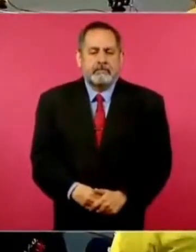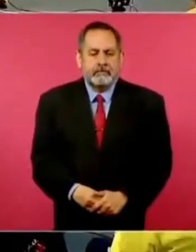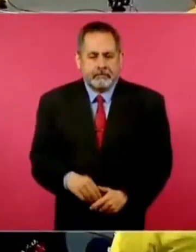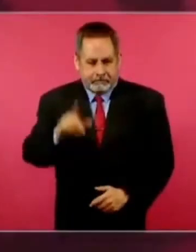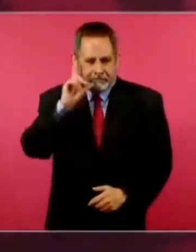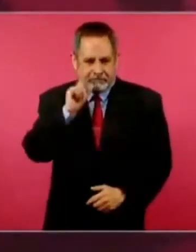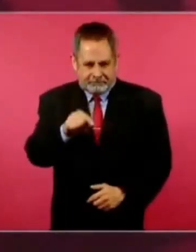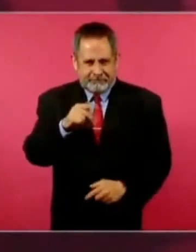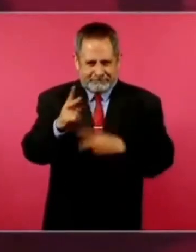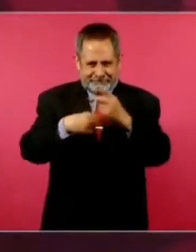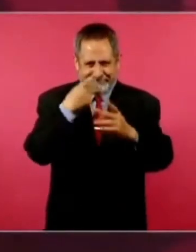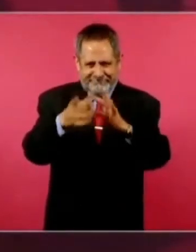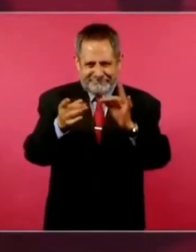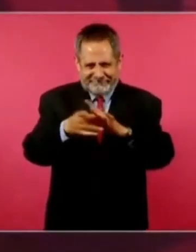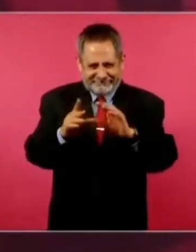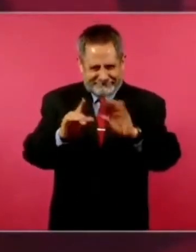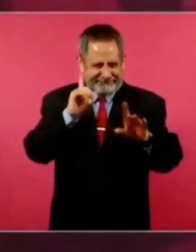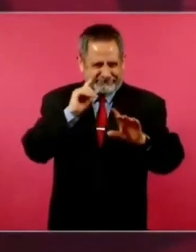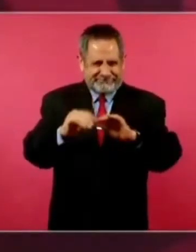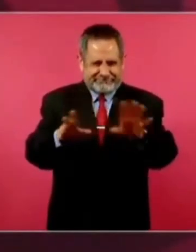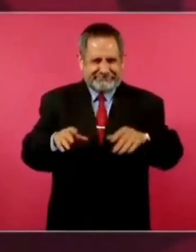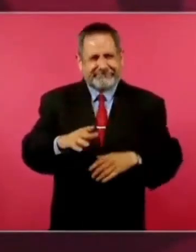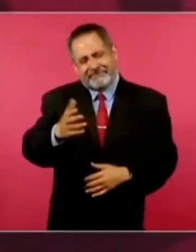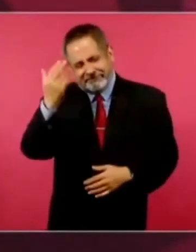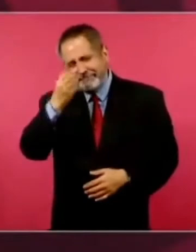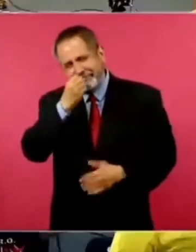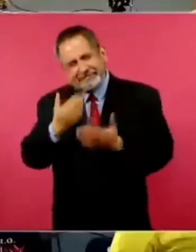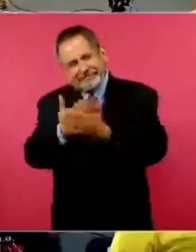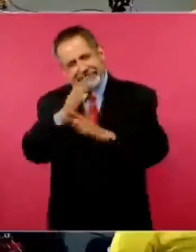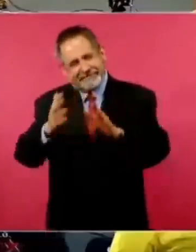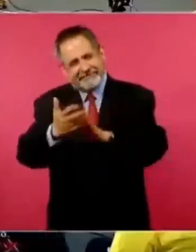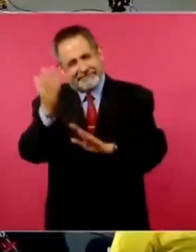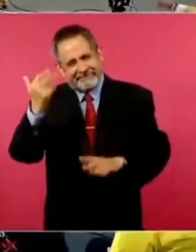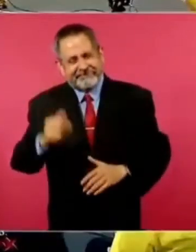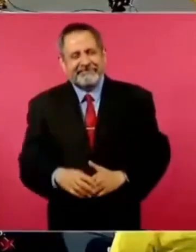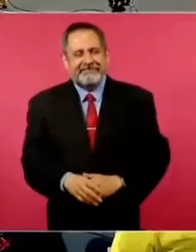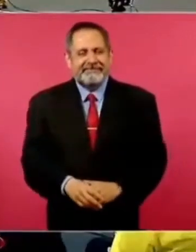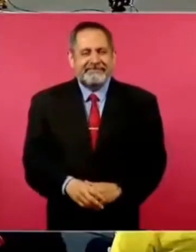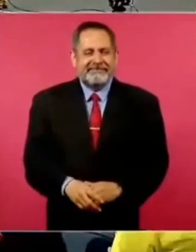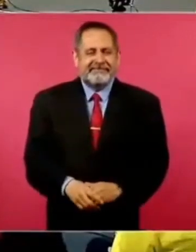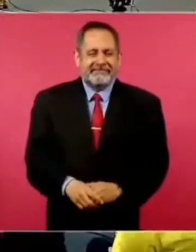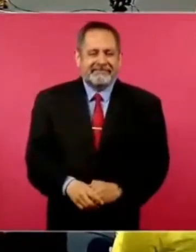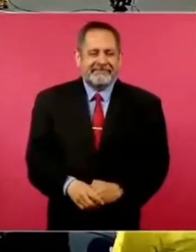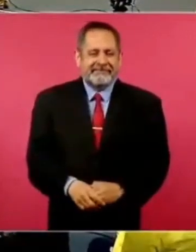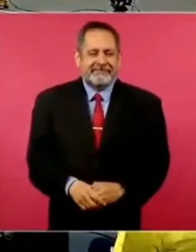Mañana vamos a vámonos a desayunar ya.